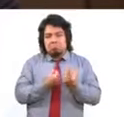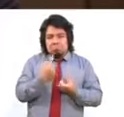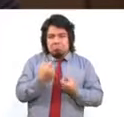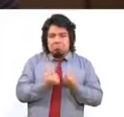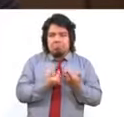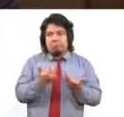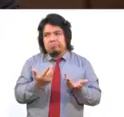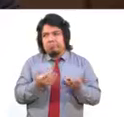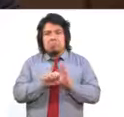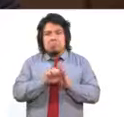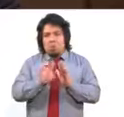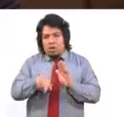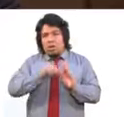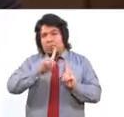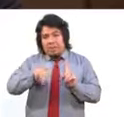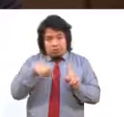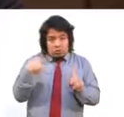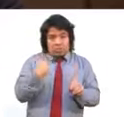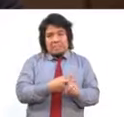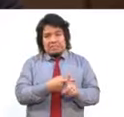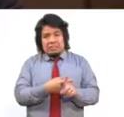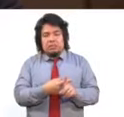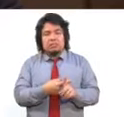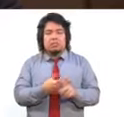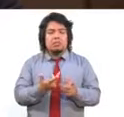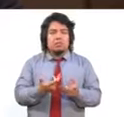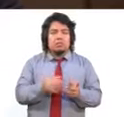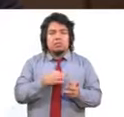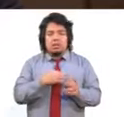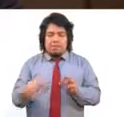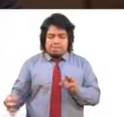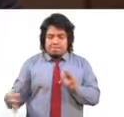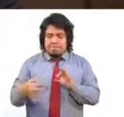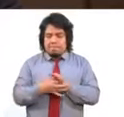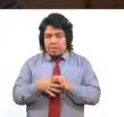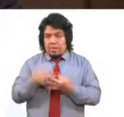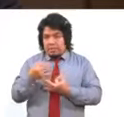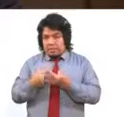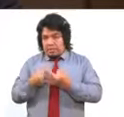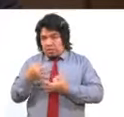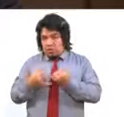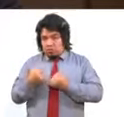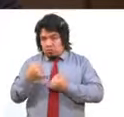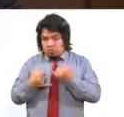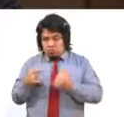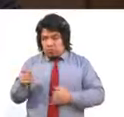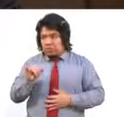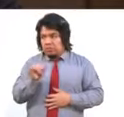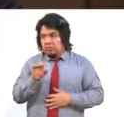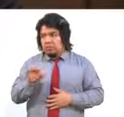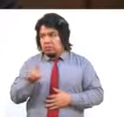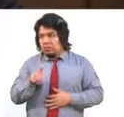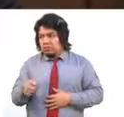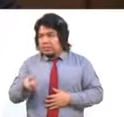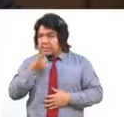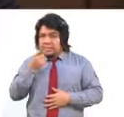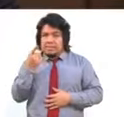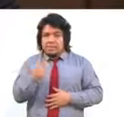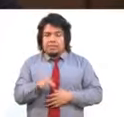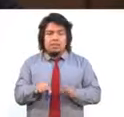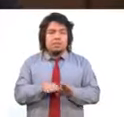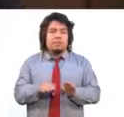un abuso, donde es la vinculación y los jueces determinan que van a dictar algunas